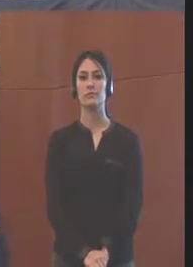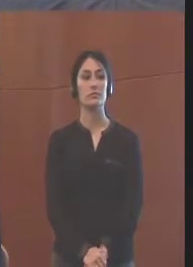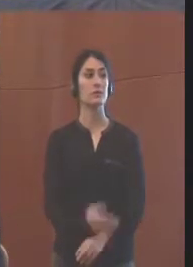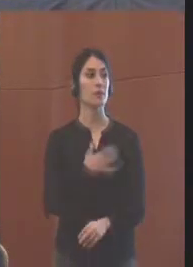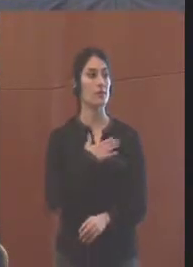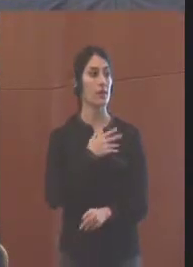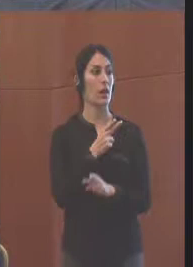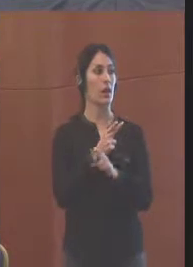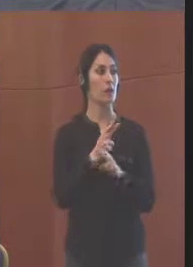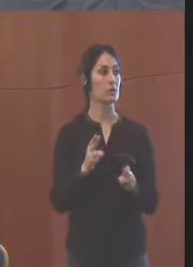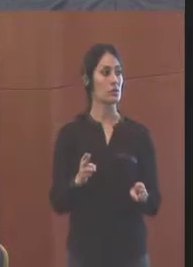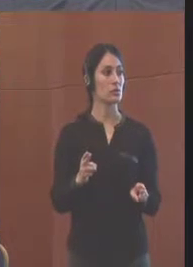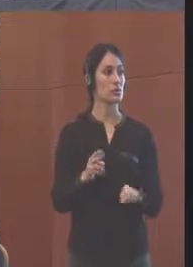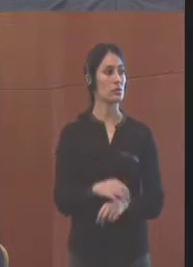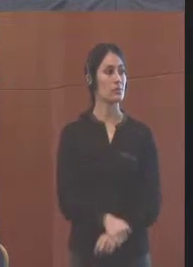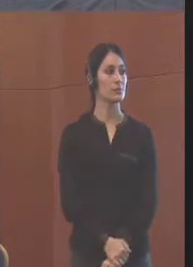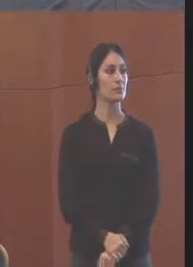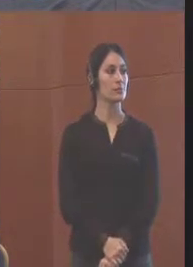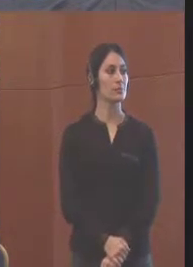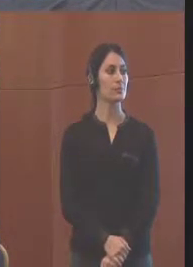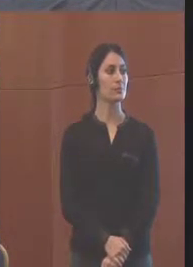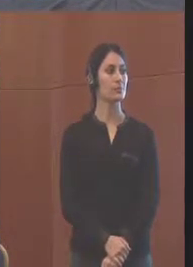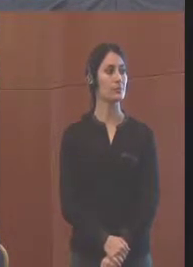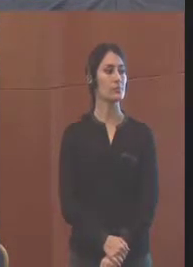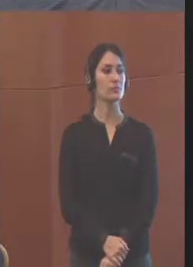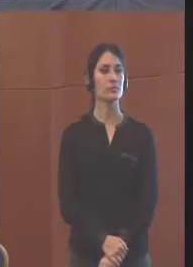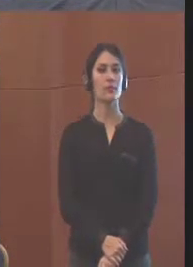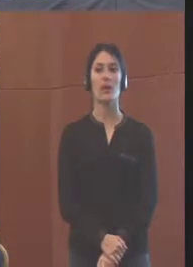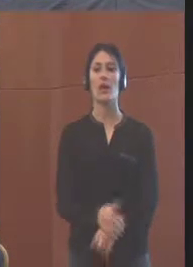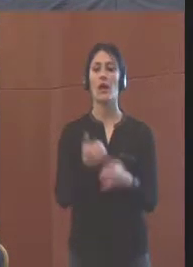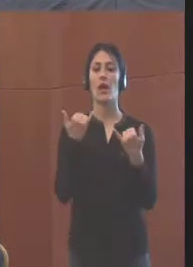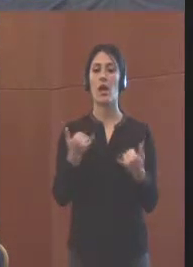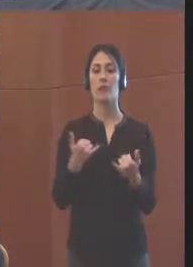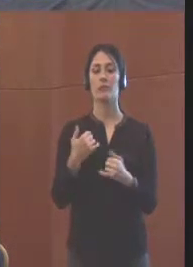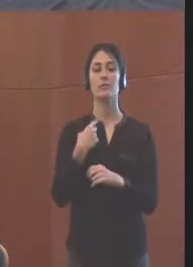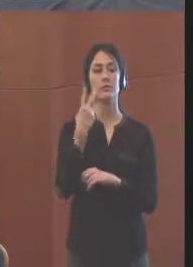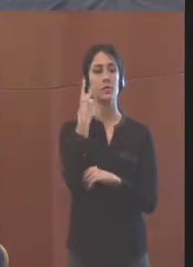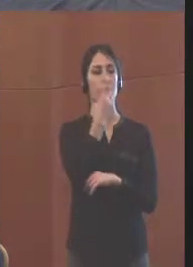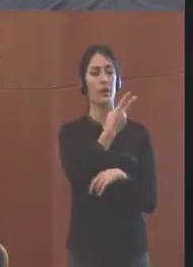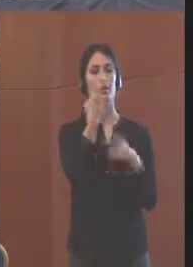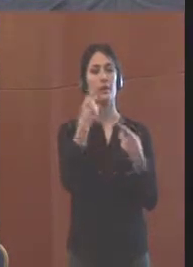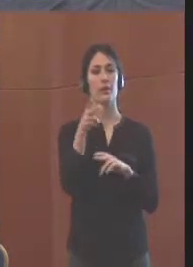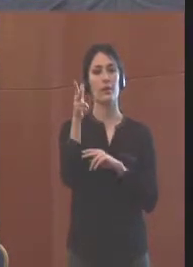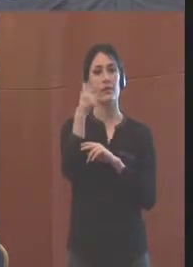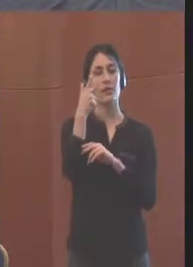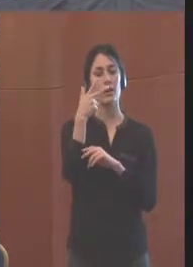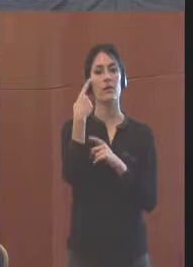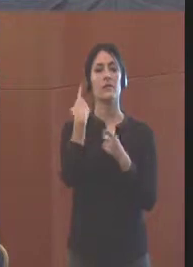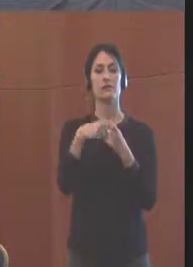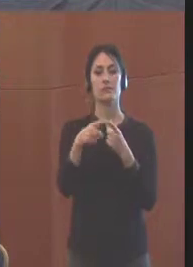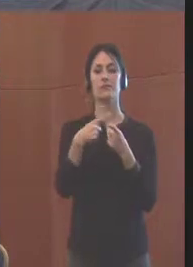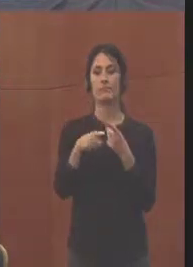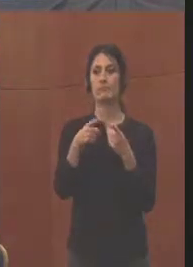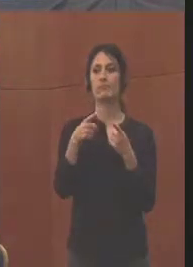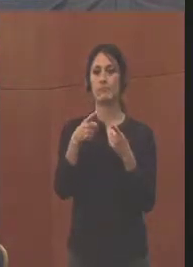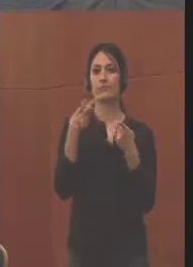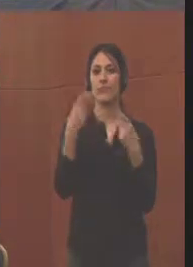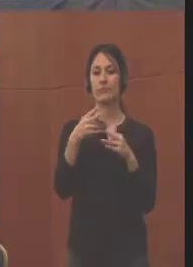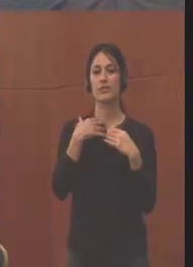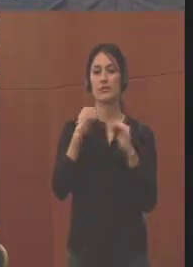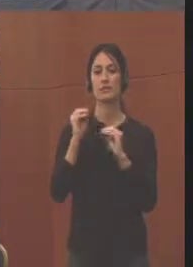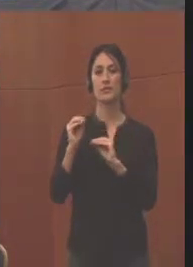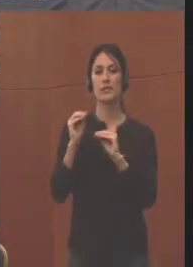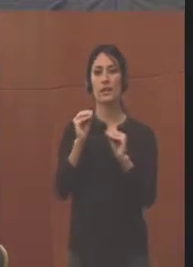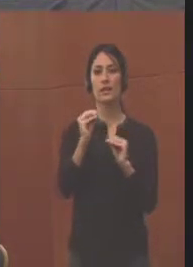¿Está lista? Sí. Y vamos a ver un video de Honduras que enseña